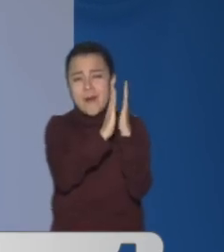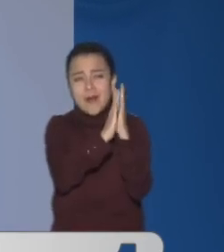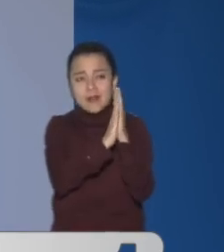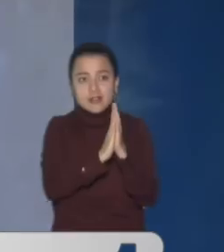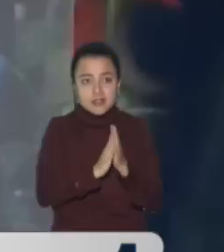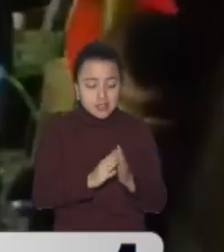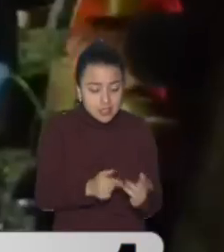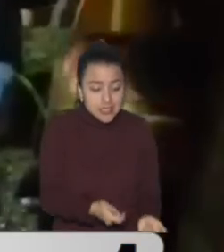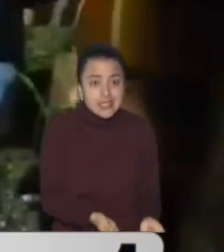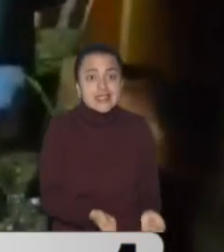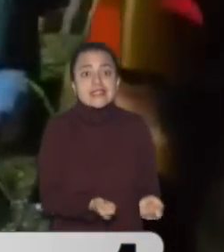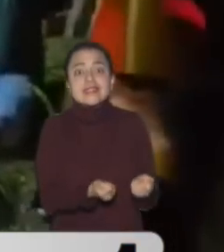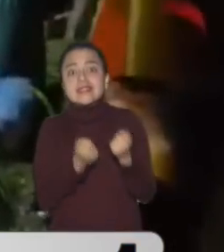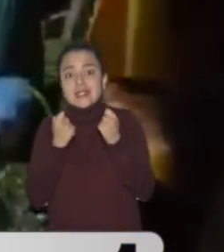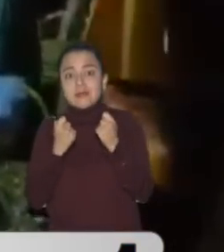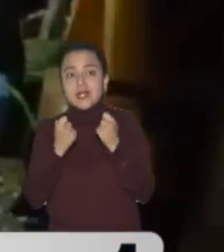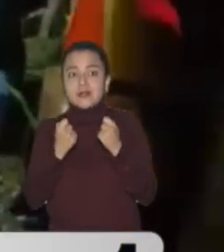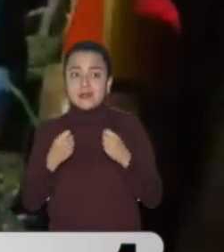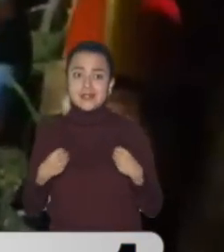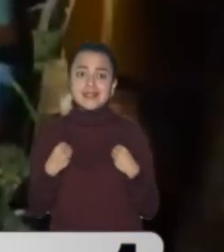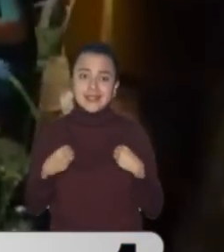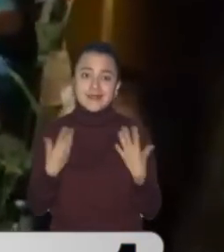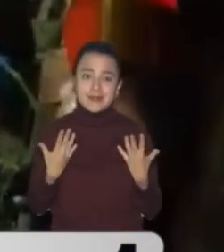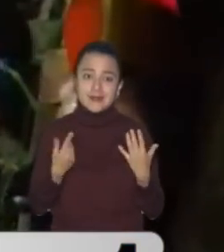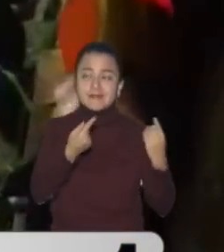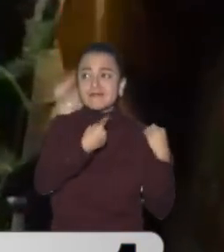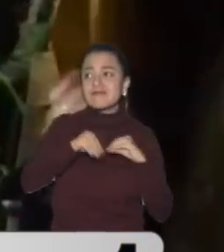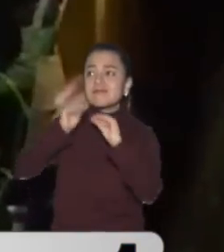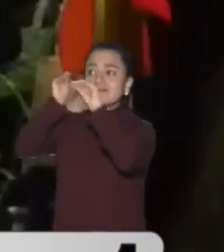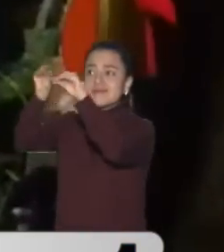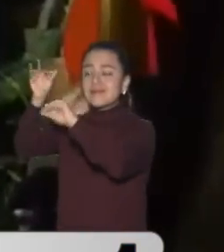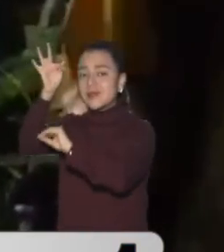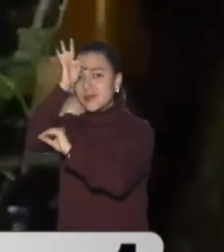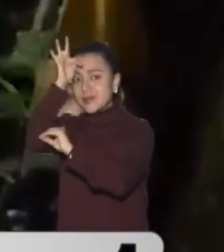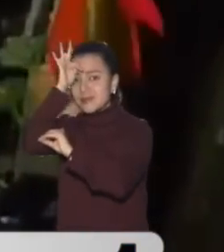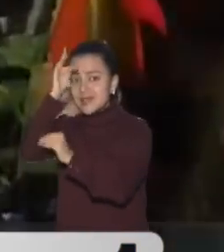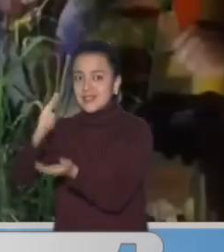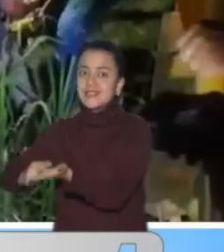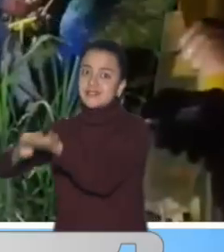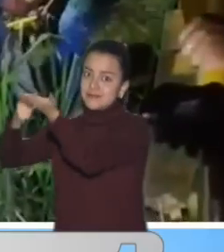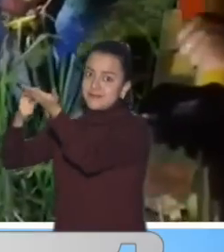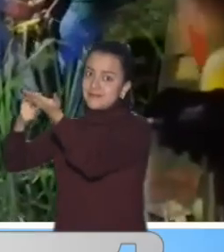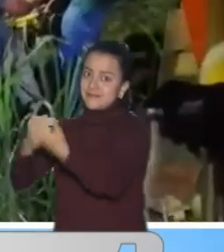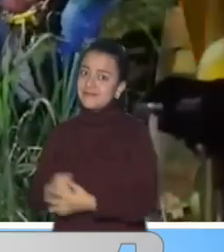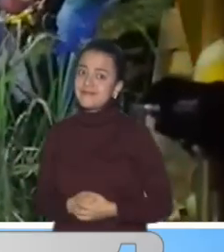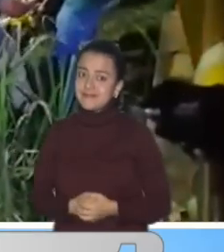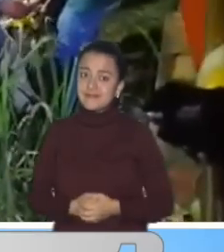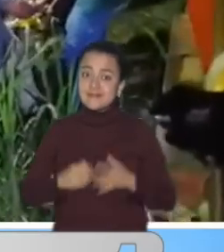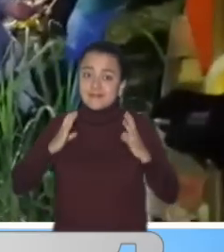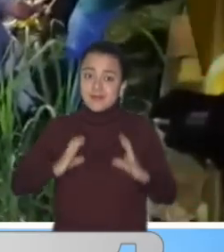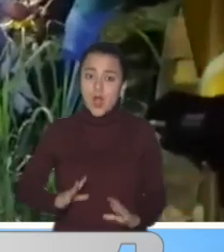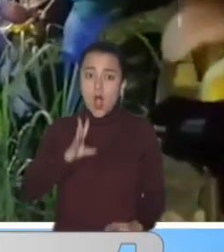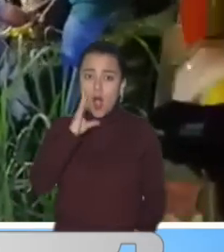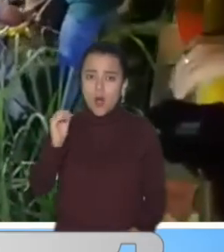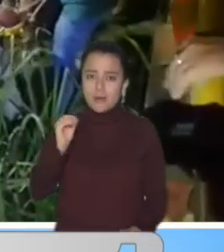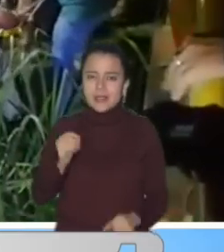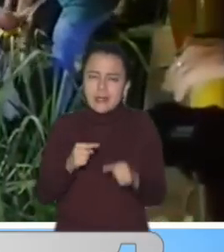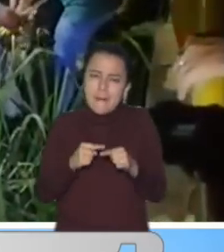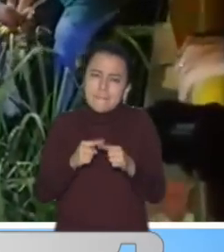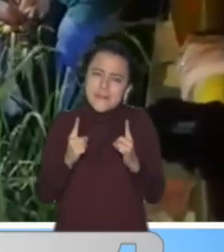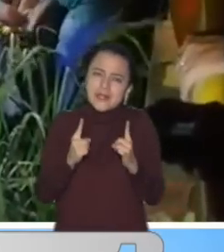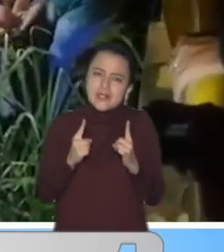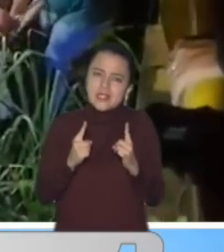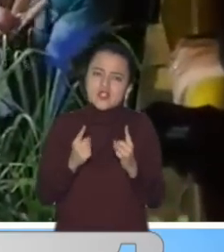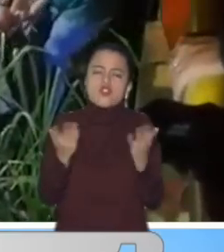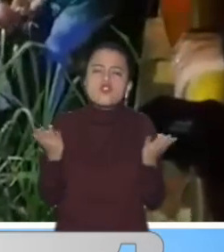un centro asistencial donde a esta hora recibe atención médica y se encuentra fuera de peligro. El hombre sufrió una fractura